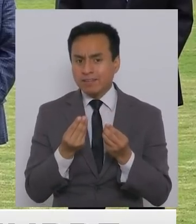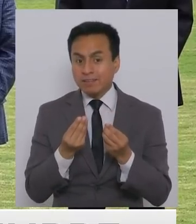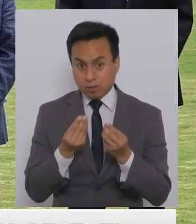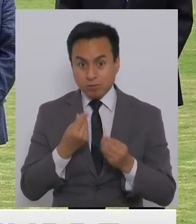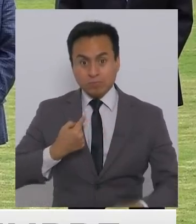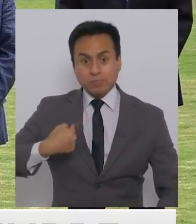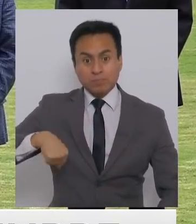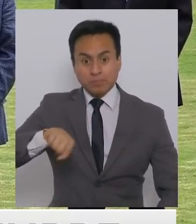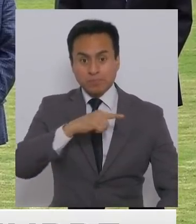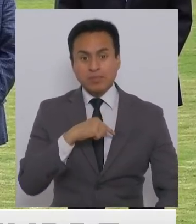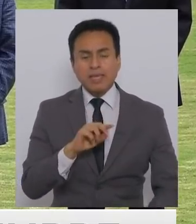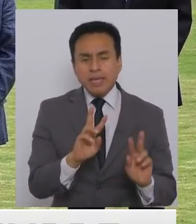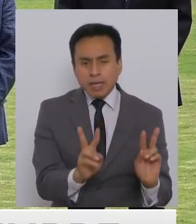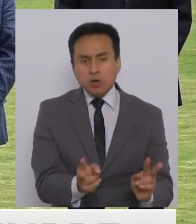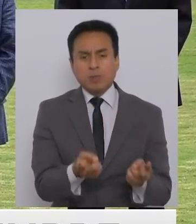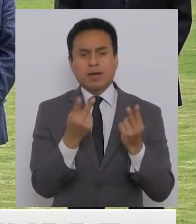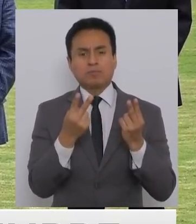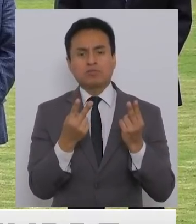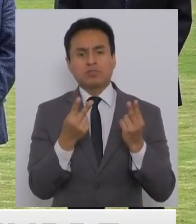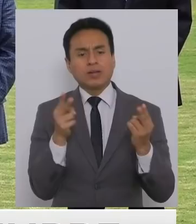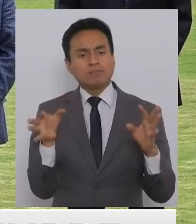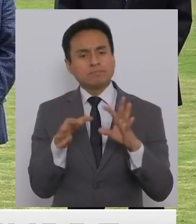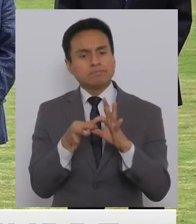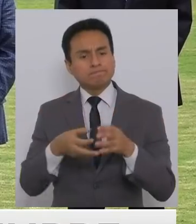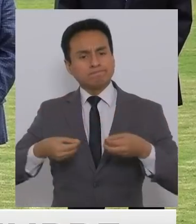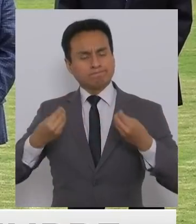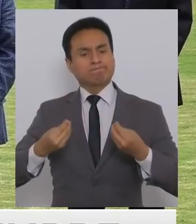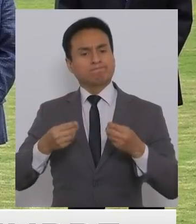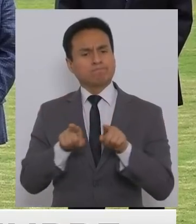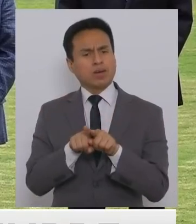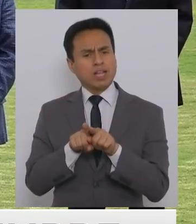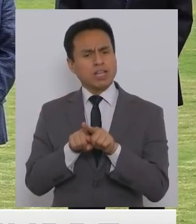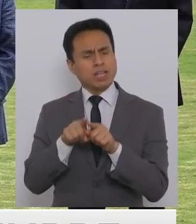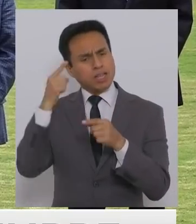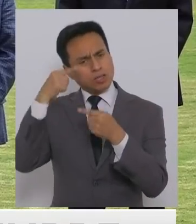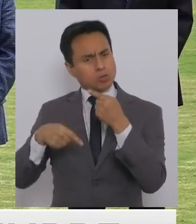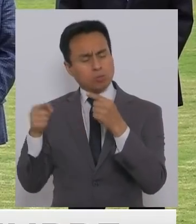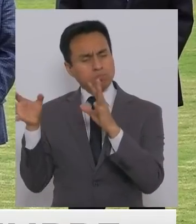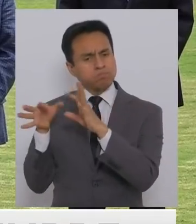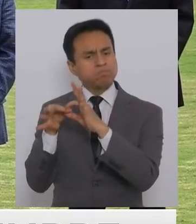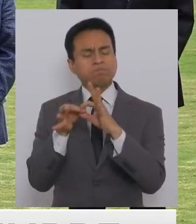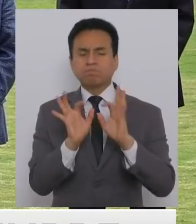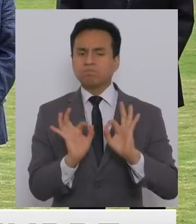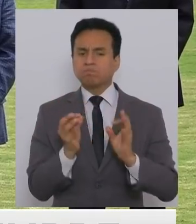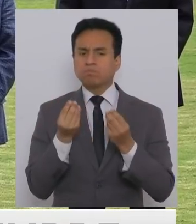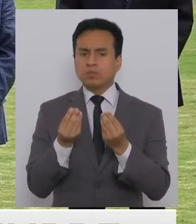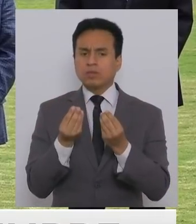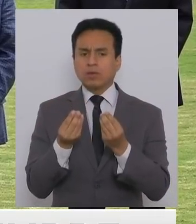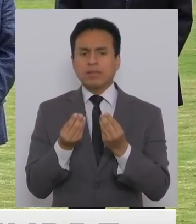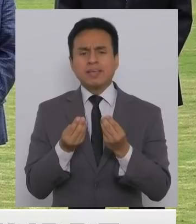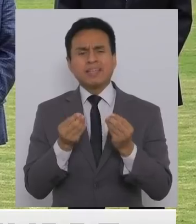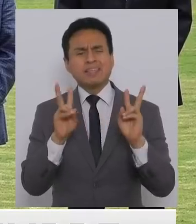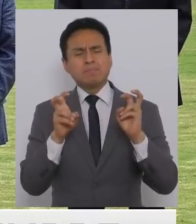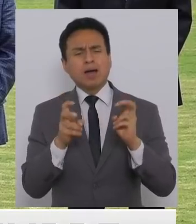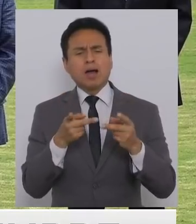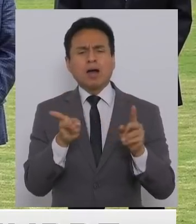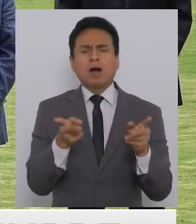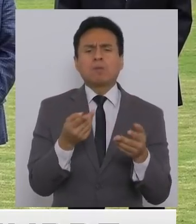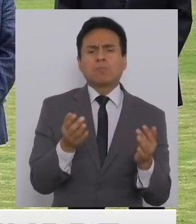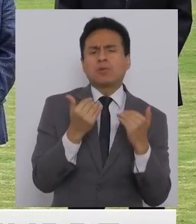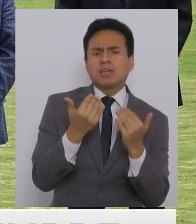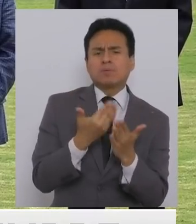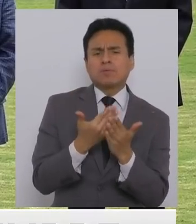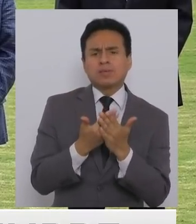si recuperamos el sentido común, si despejamos y desterramos el populismo y la